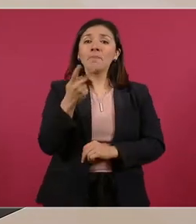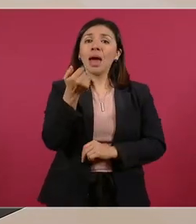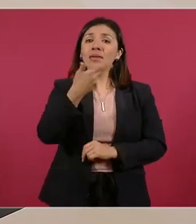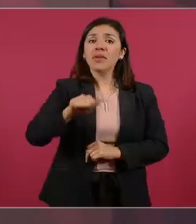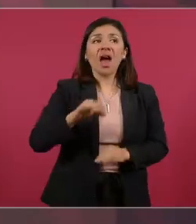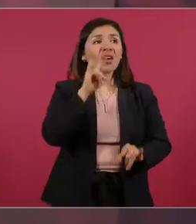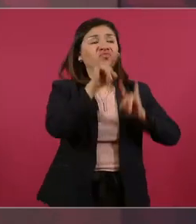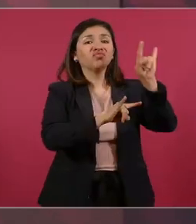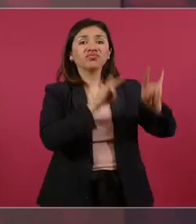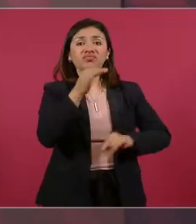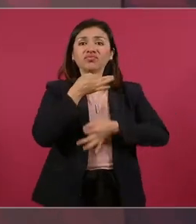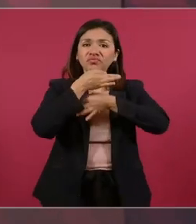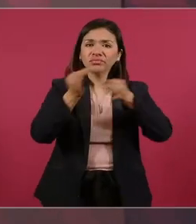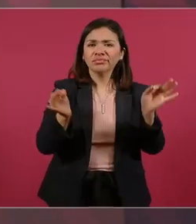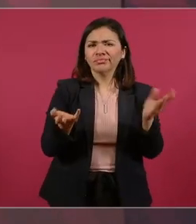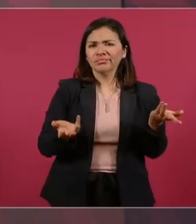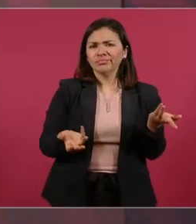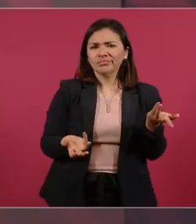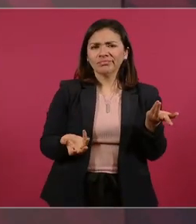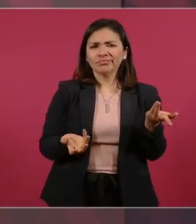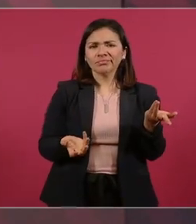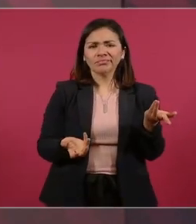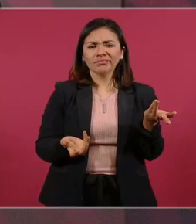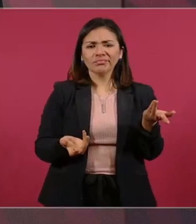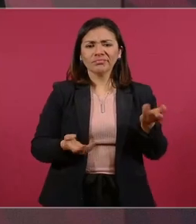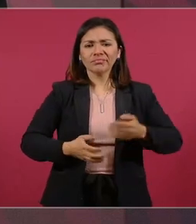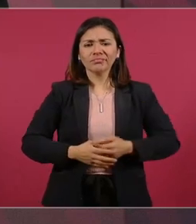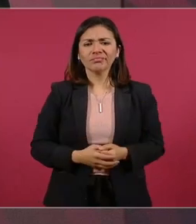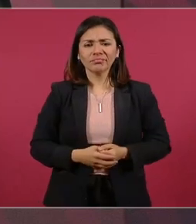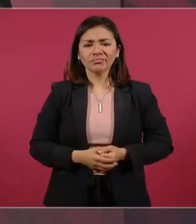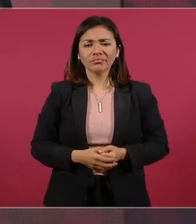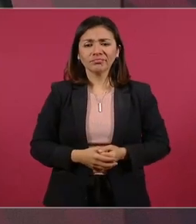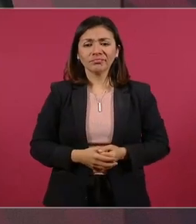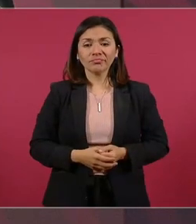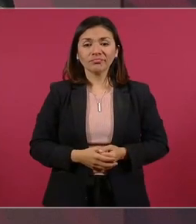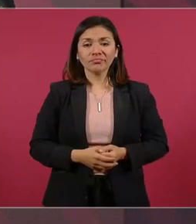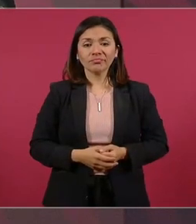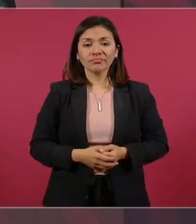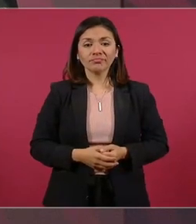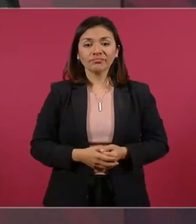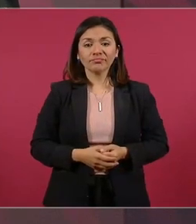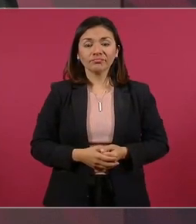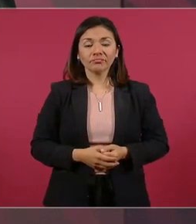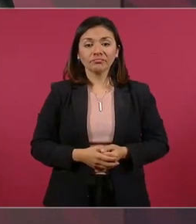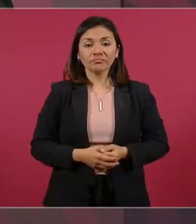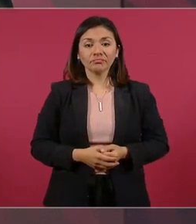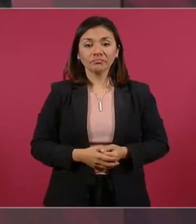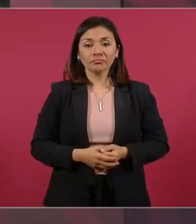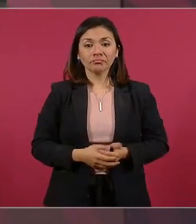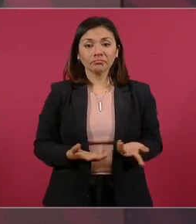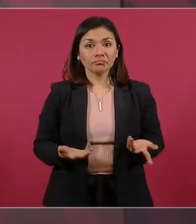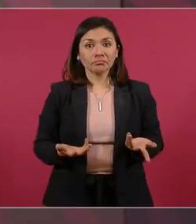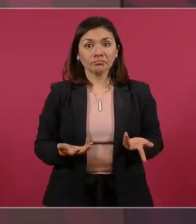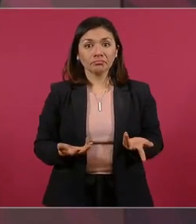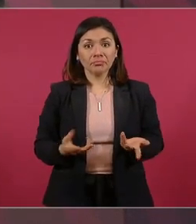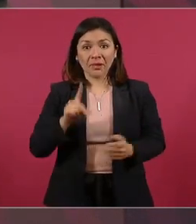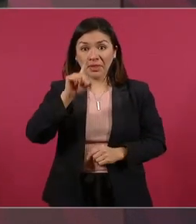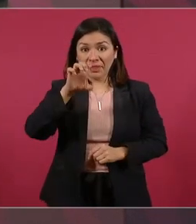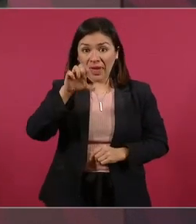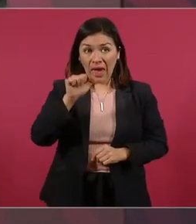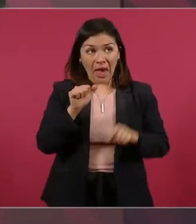Este si no van a votar los de la